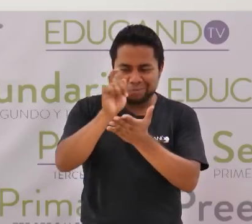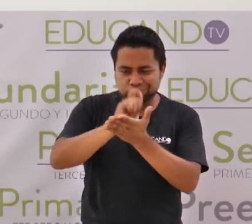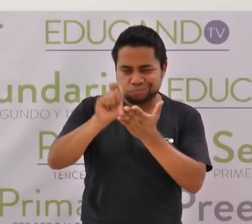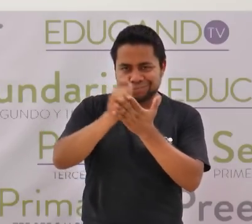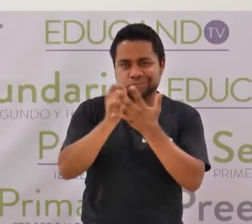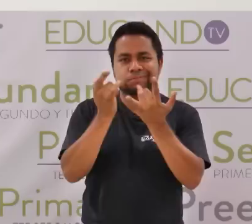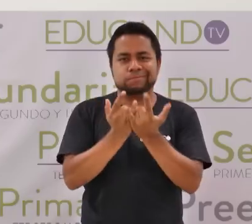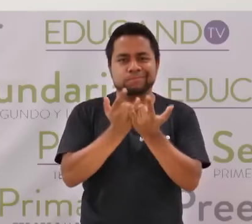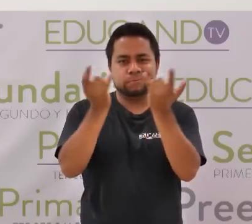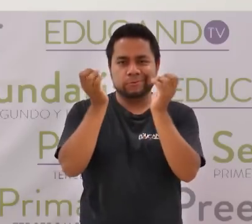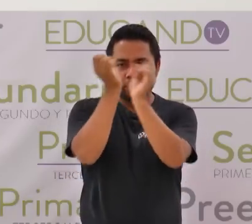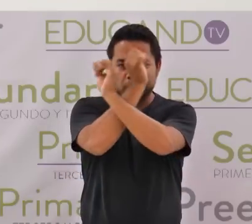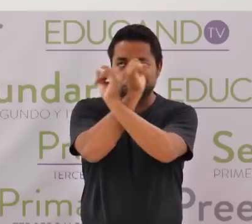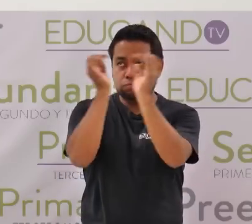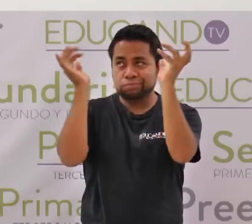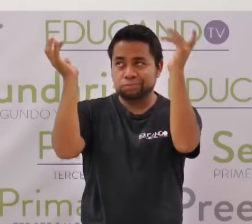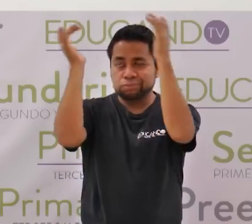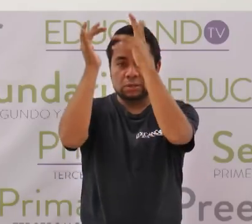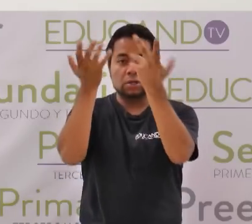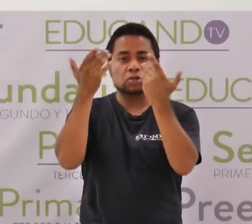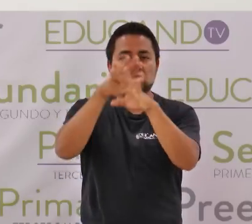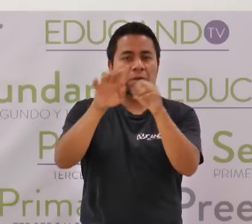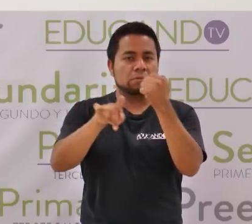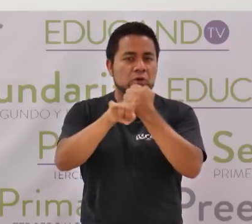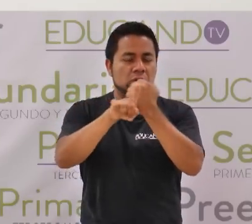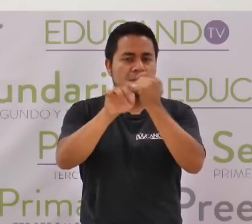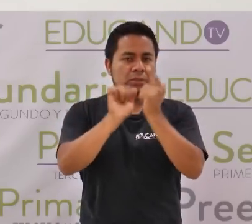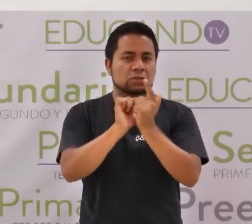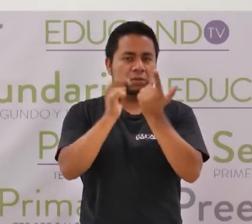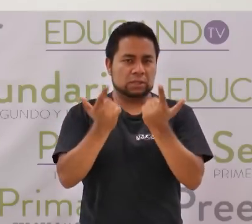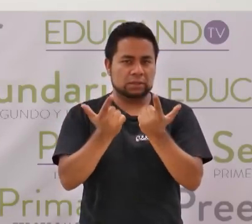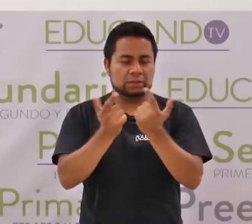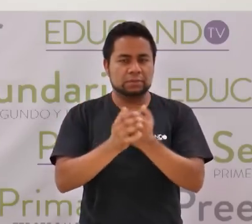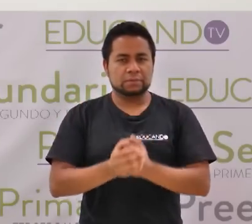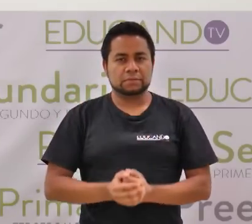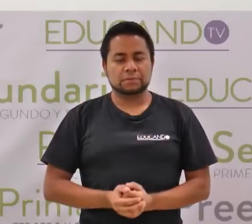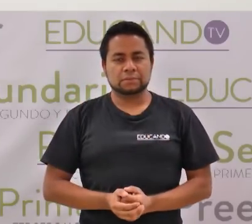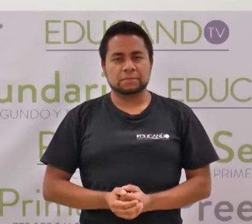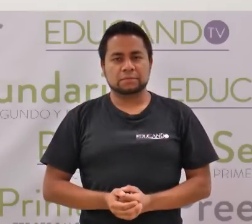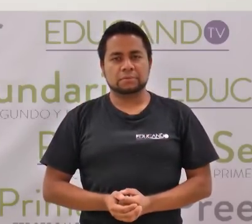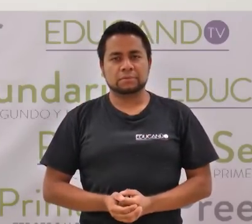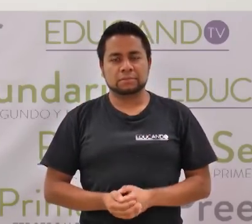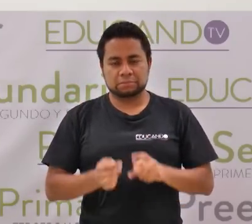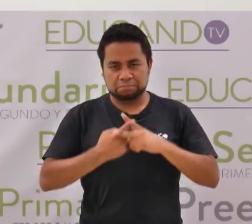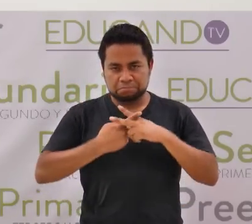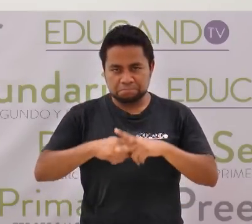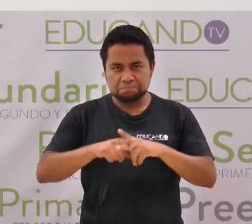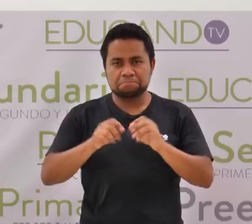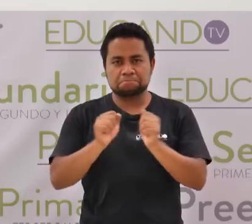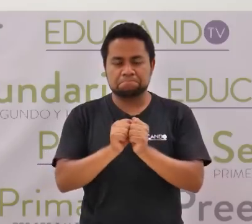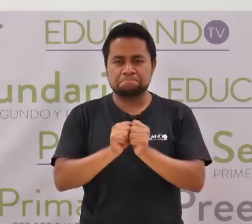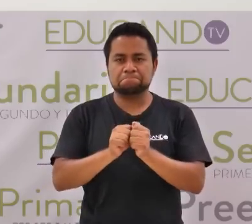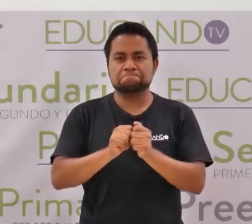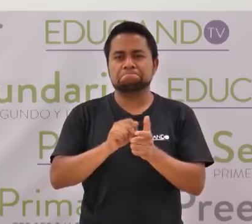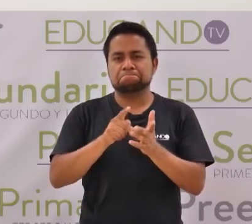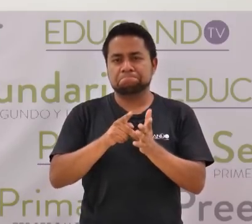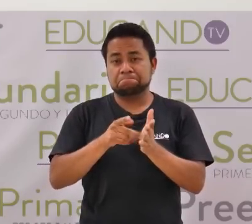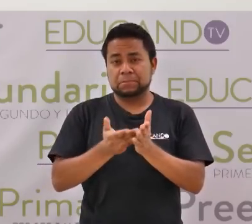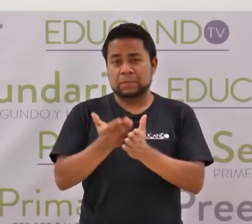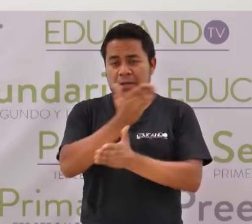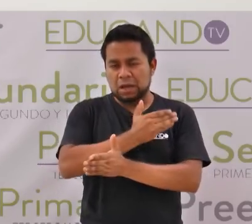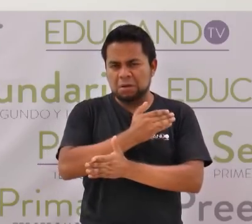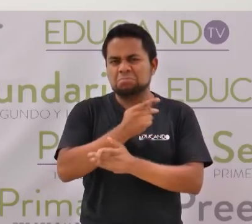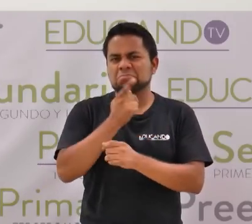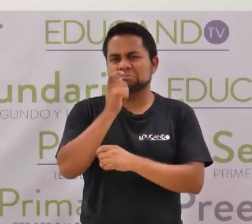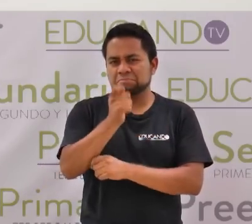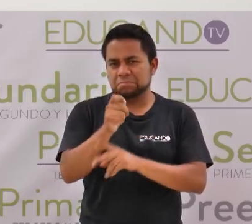una historieta sobre un problema social. Y vamos a iniciar pues recapitulando lo que